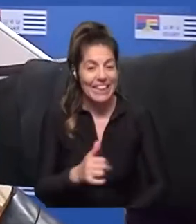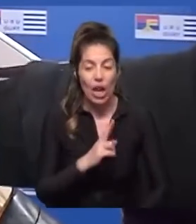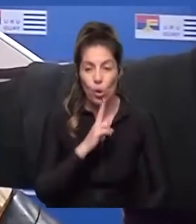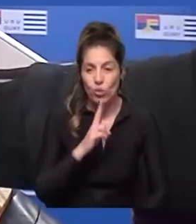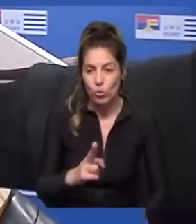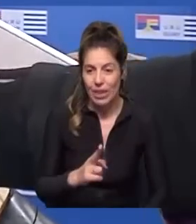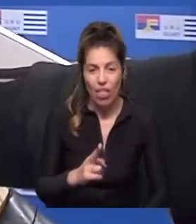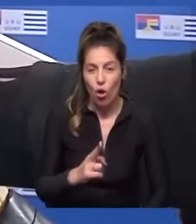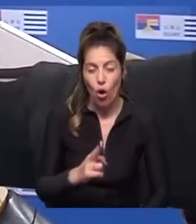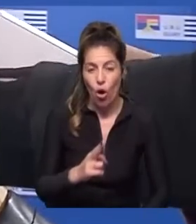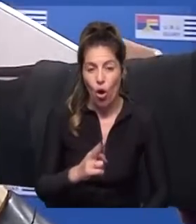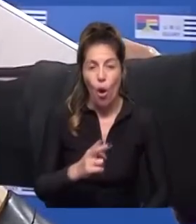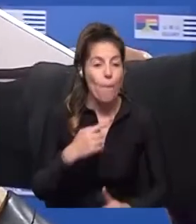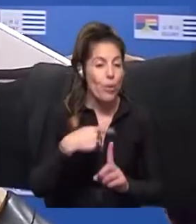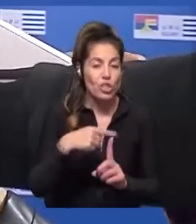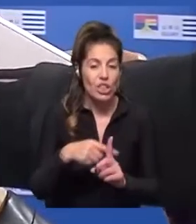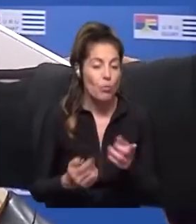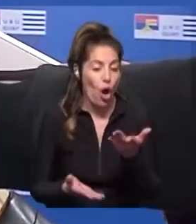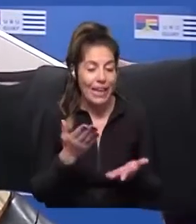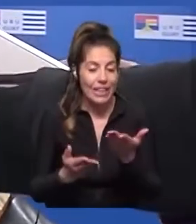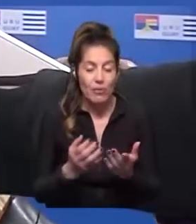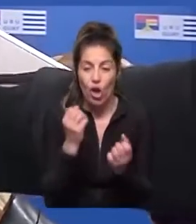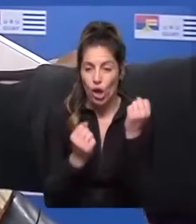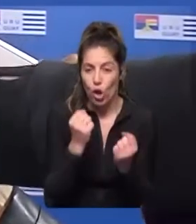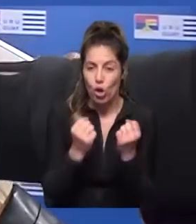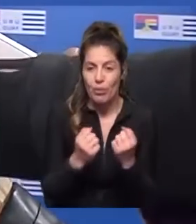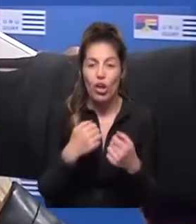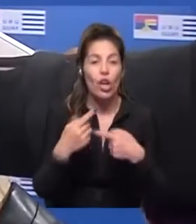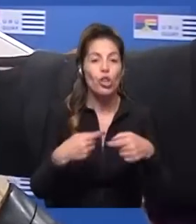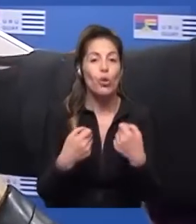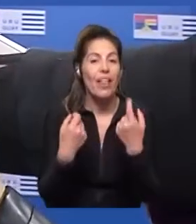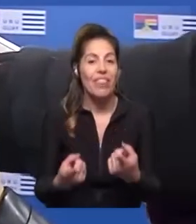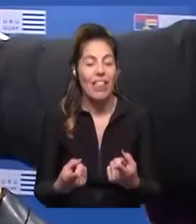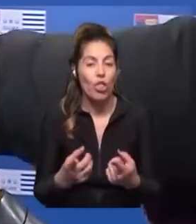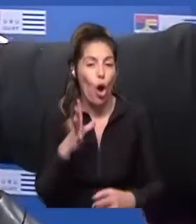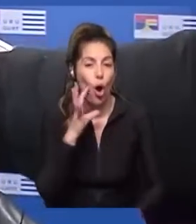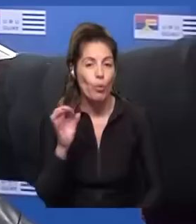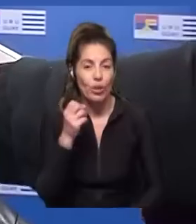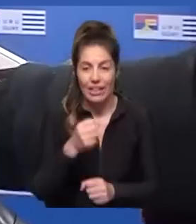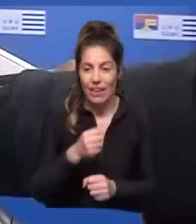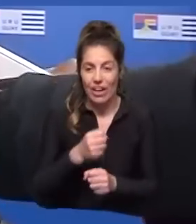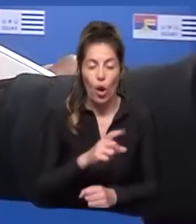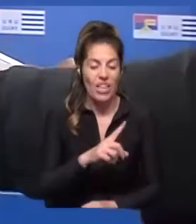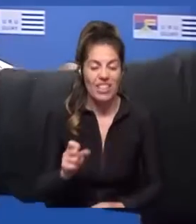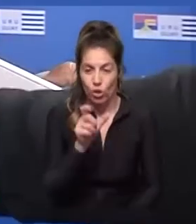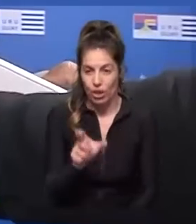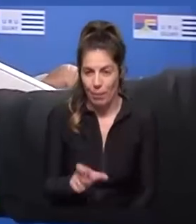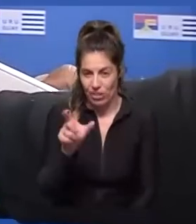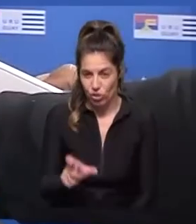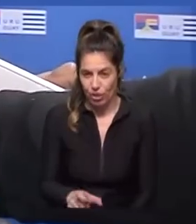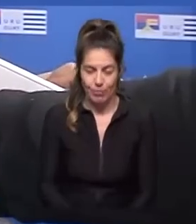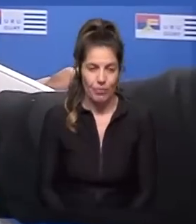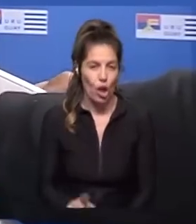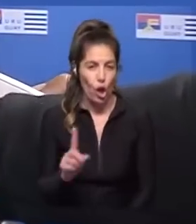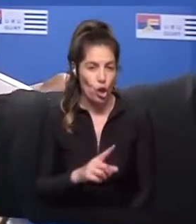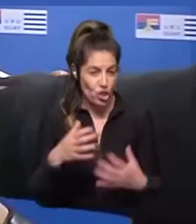digamos un equilibrio económico pero sigan dando oportunidad de empleo a cientos de personas como la dan hoy verdad en este caso no se no